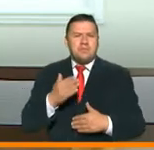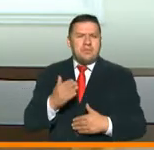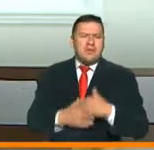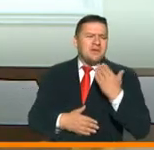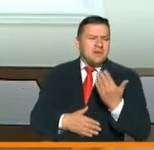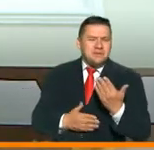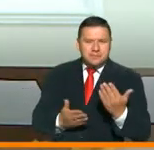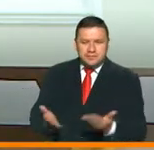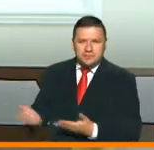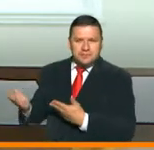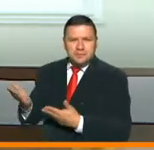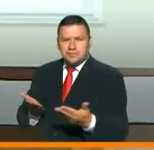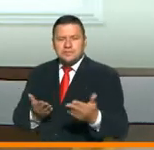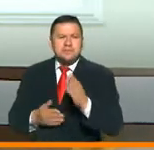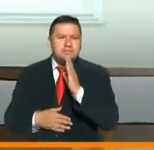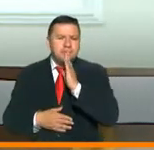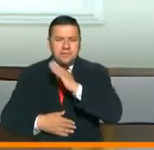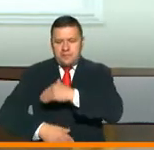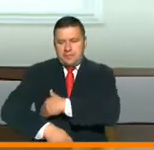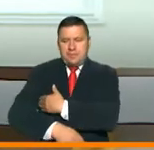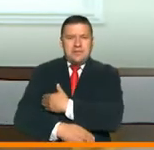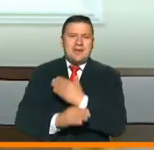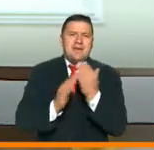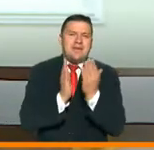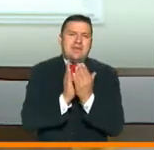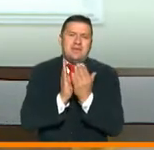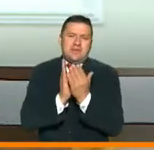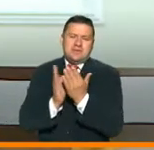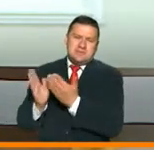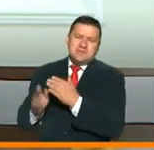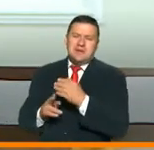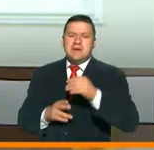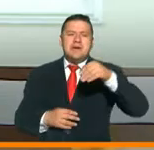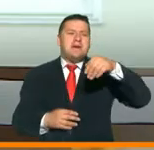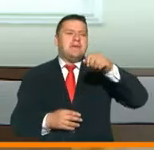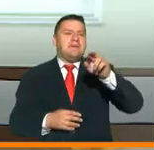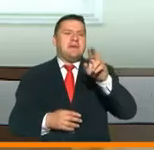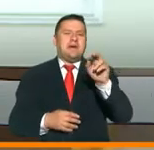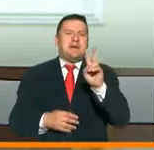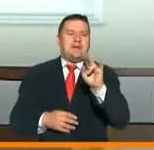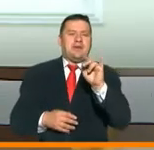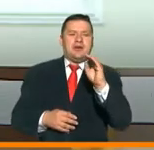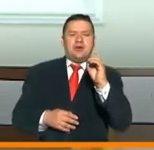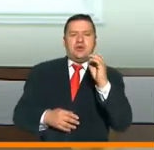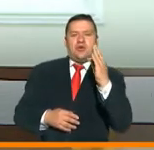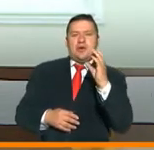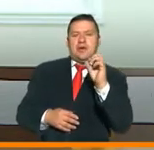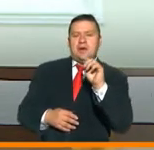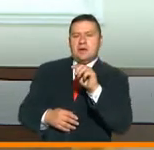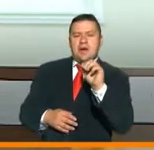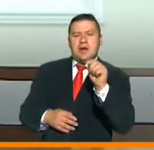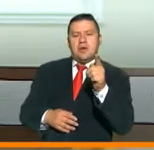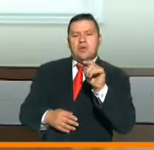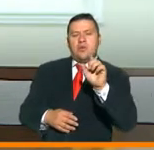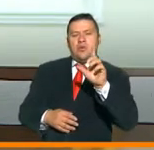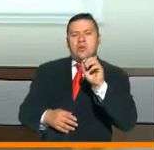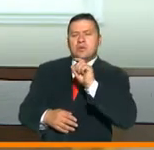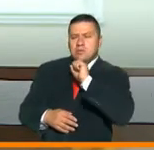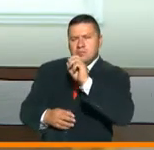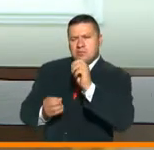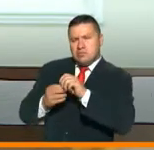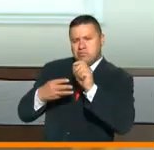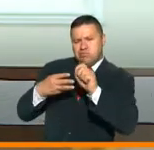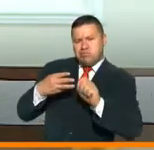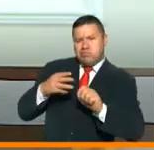Vamos a darle paso a nuestra ministra de Educación, María Victoria Angulo. Ministra, hay varios temas que